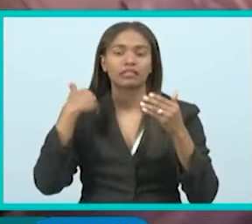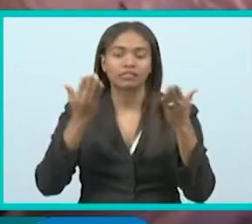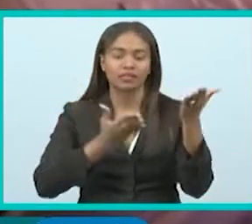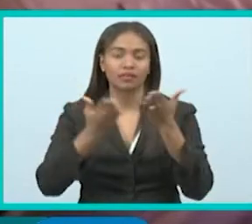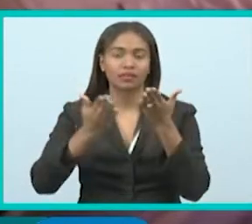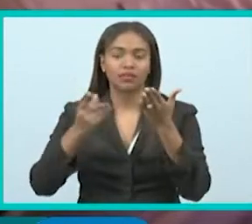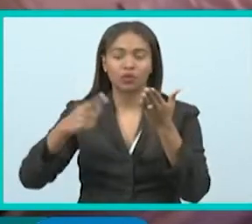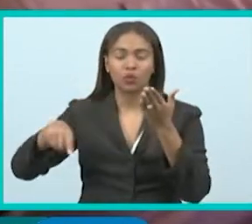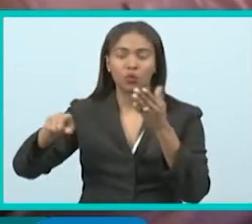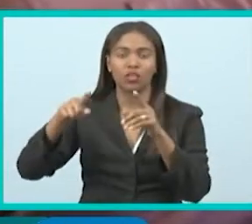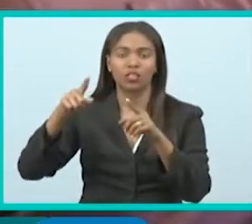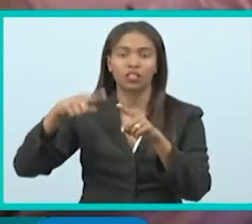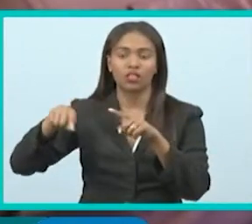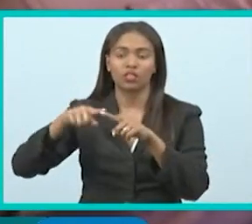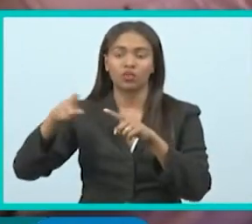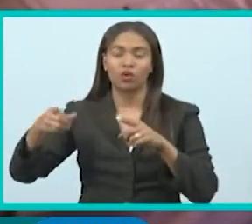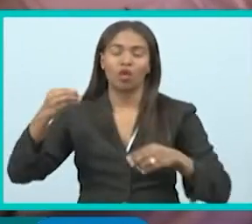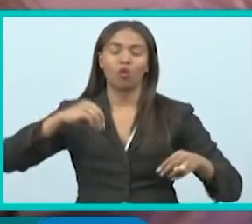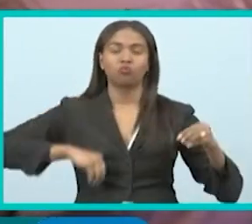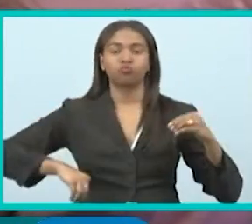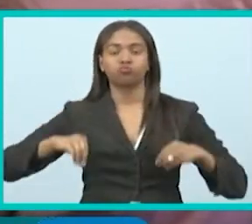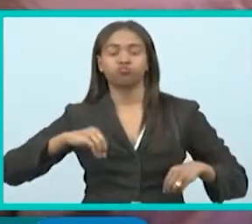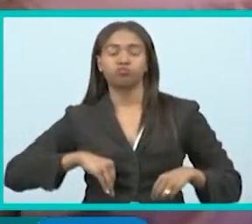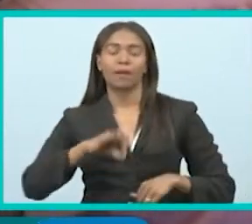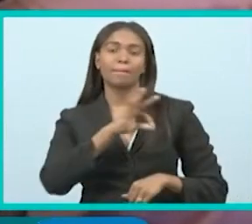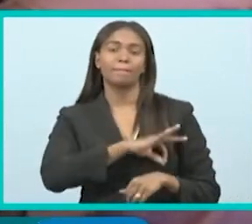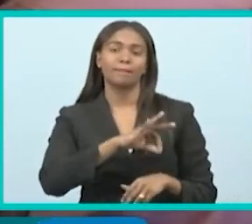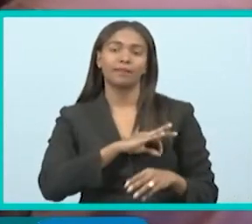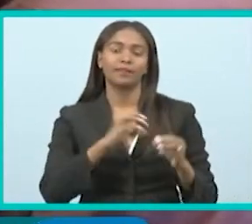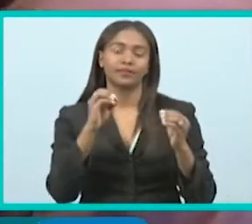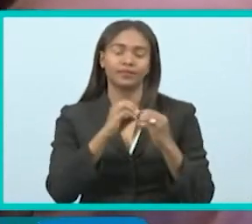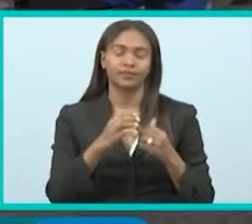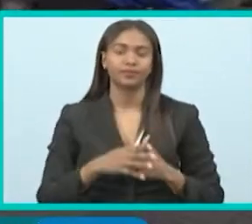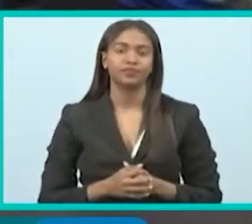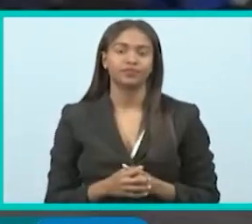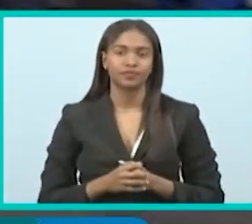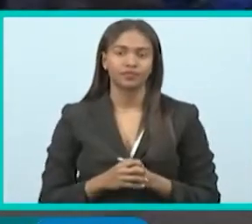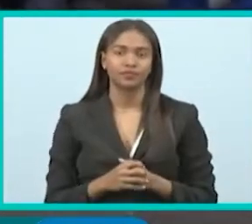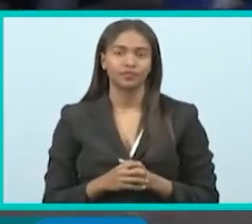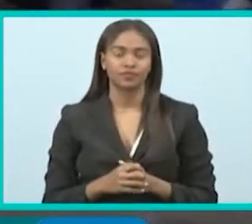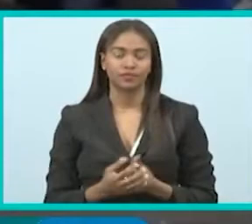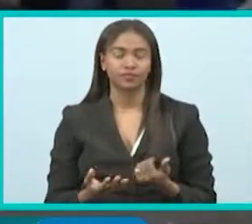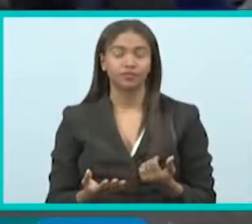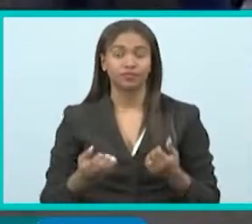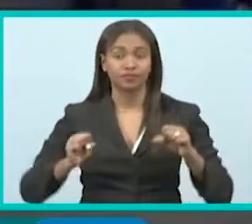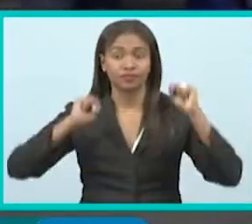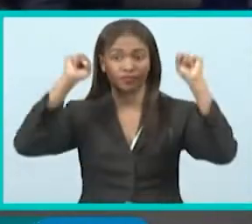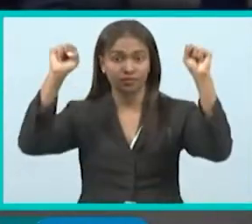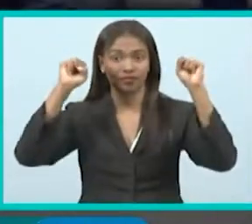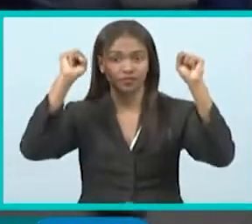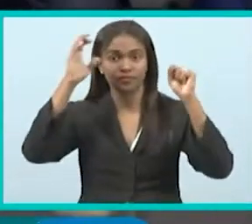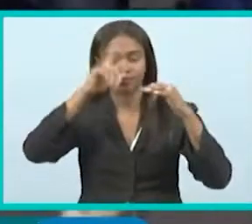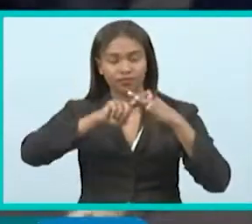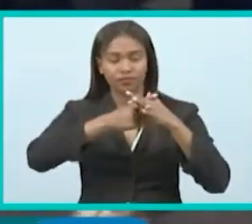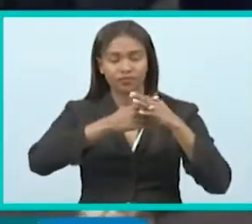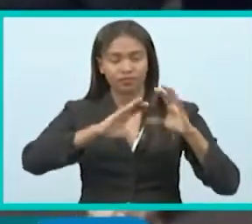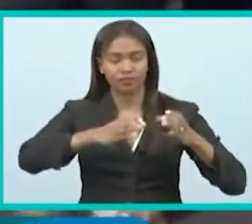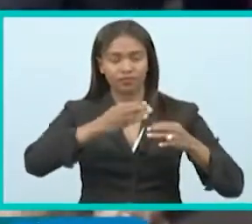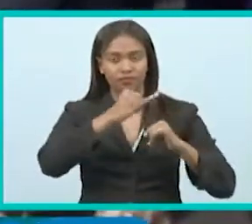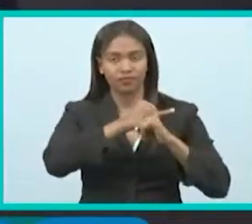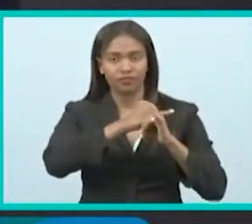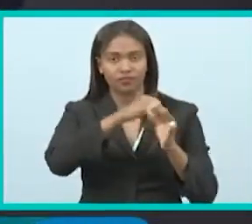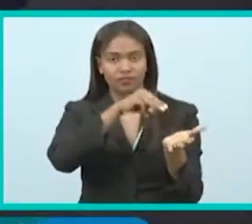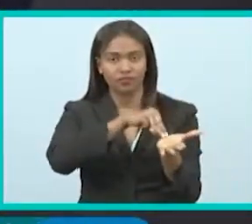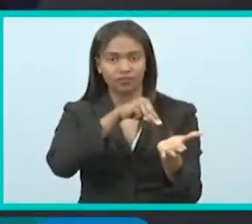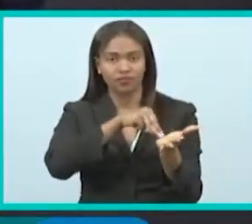ellas se enriquecen desmedida y obscenamente. La manifestación partirá desde la sede del gremio de los